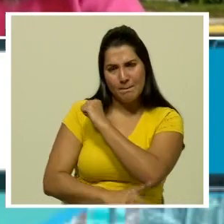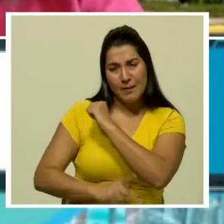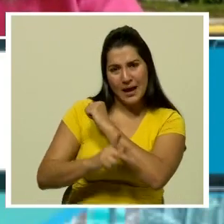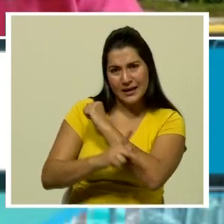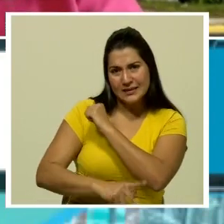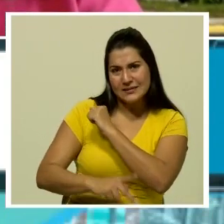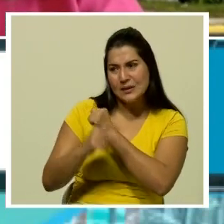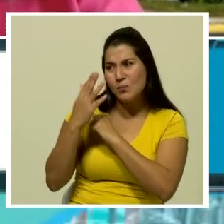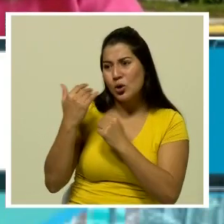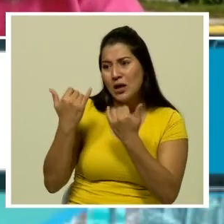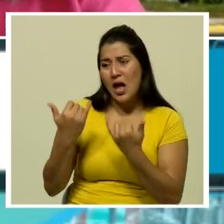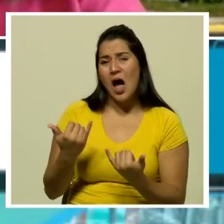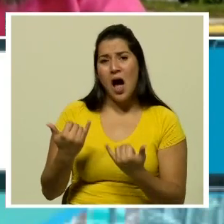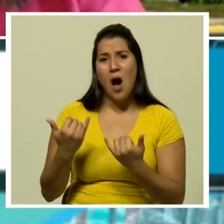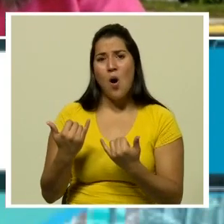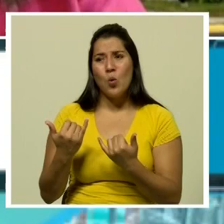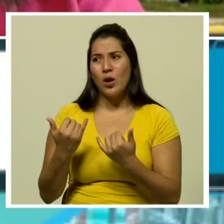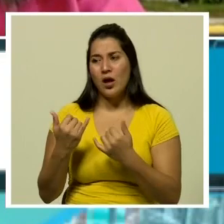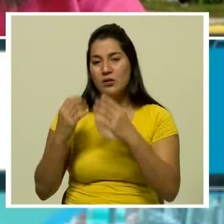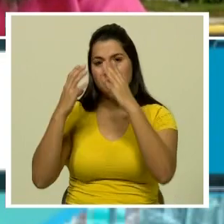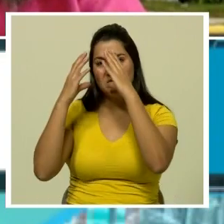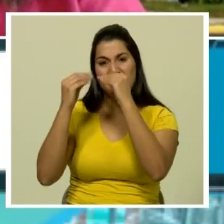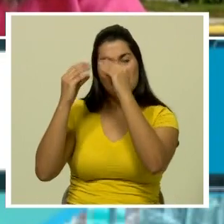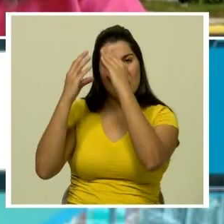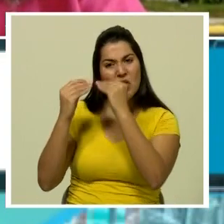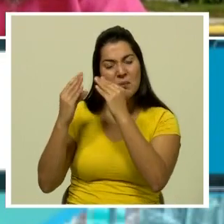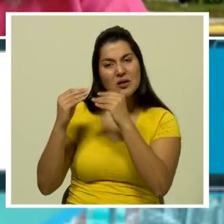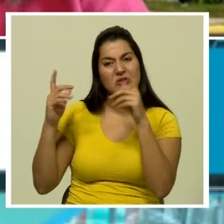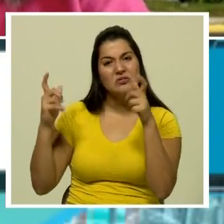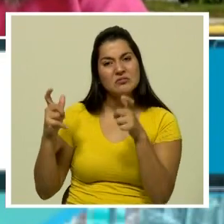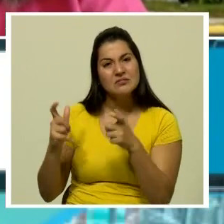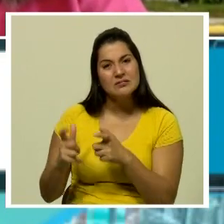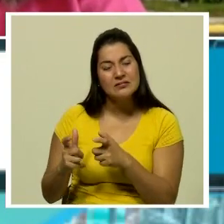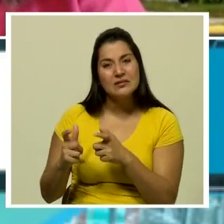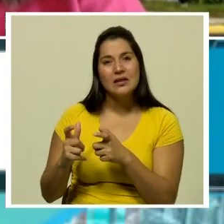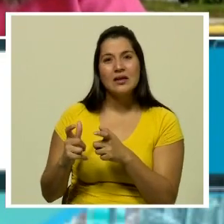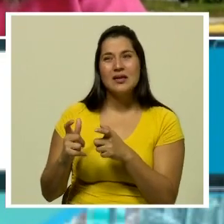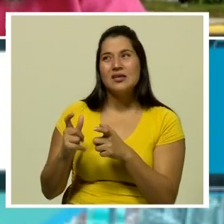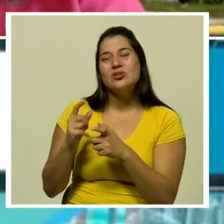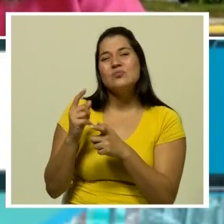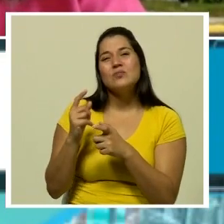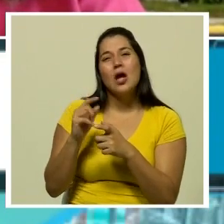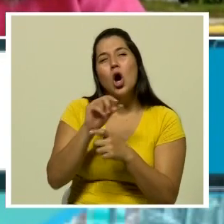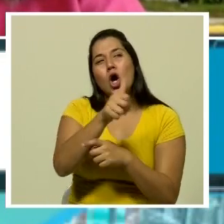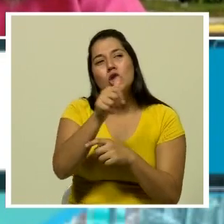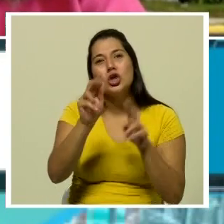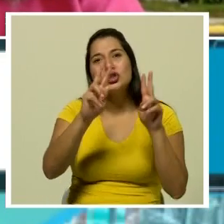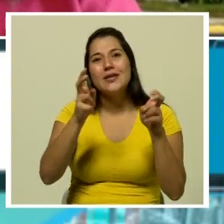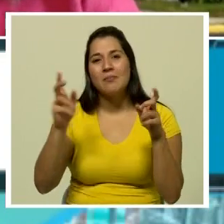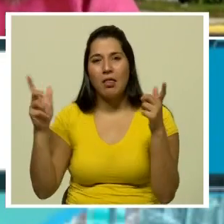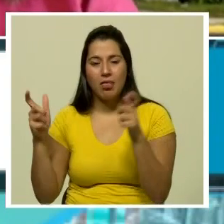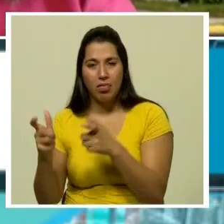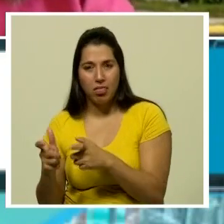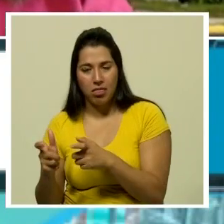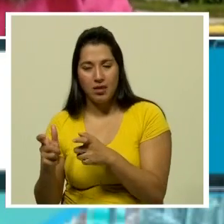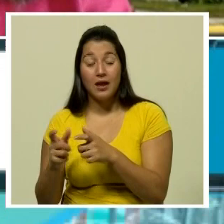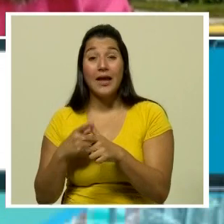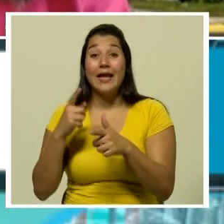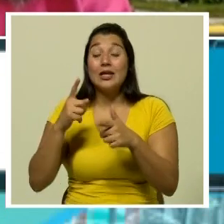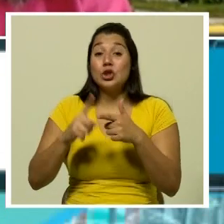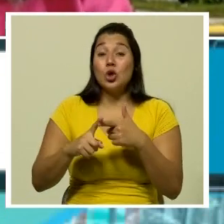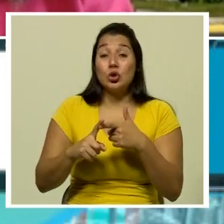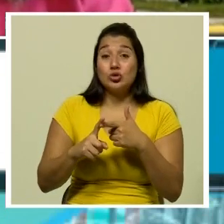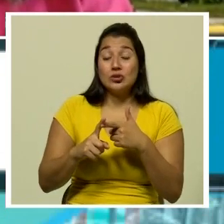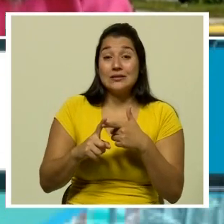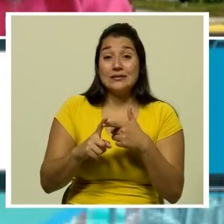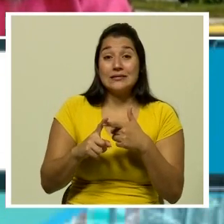tamaño de las redacciones, y entonces se debilita el músculo para hacer la investigación necesaria para agarrar entonces cada